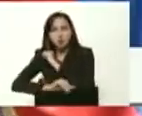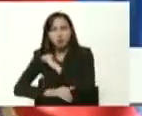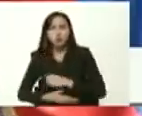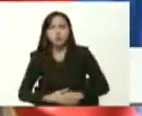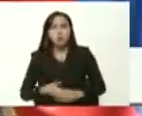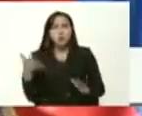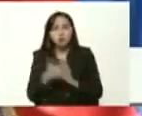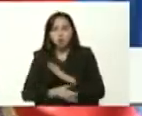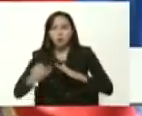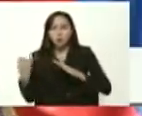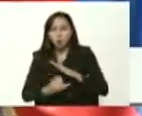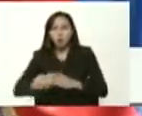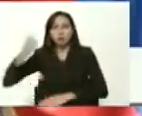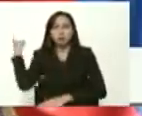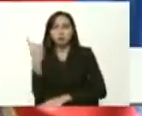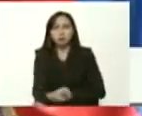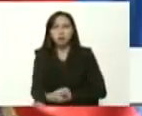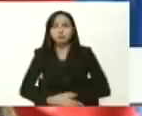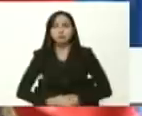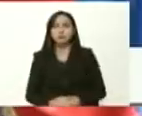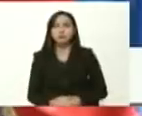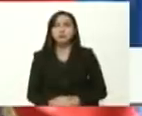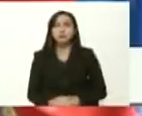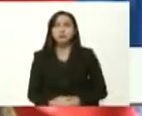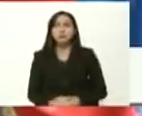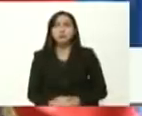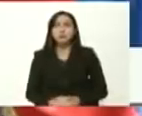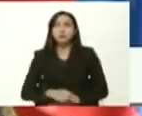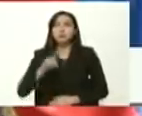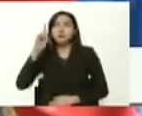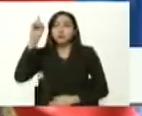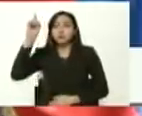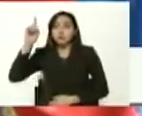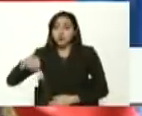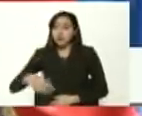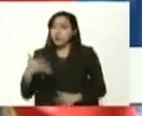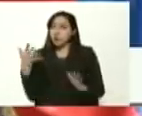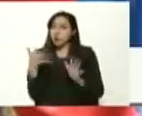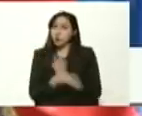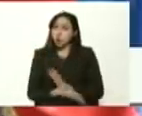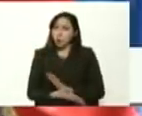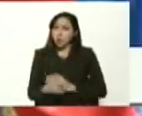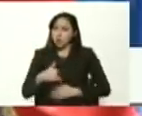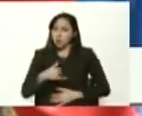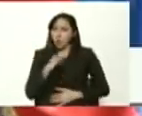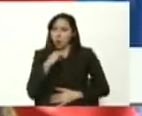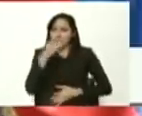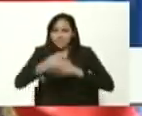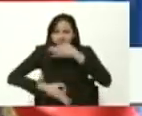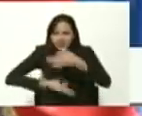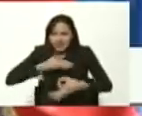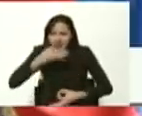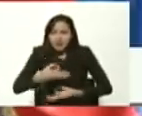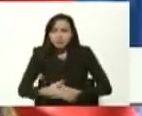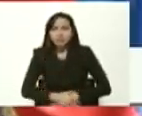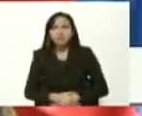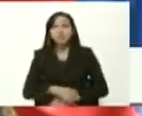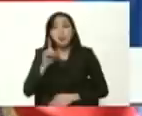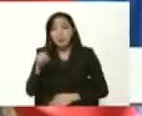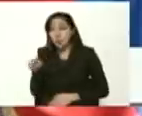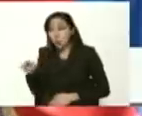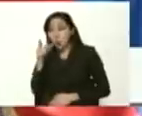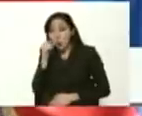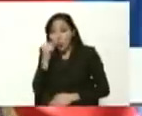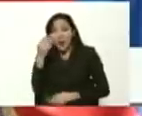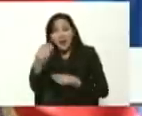de los órganos competentes. Así también, aparte de esto que he mencionado, se le detectó una